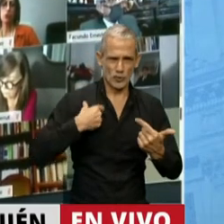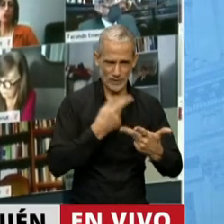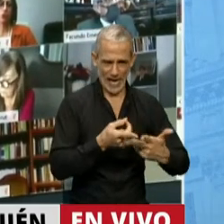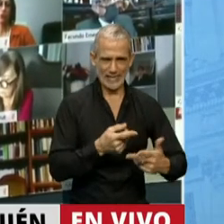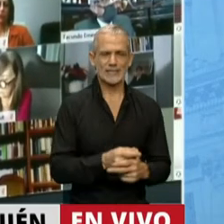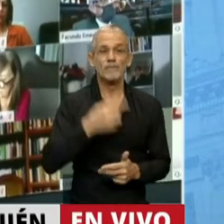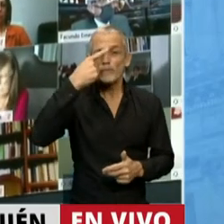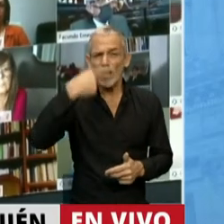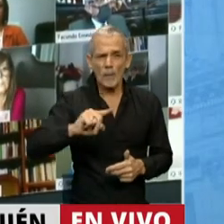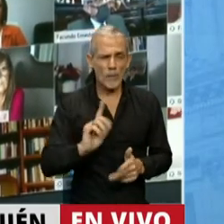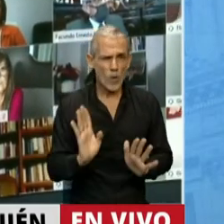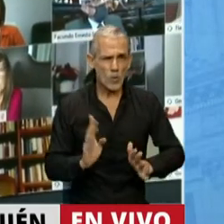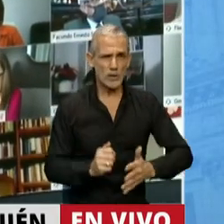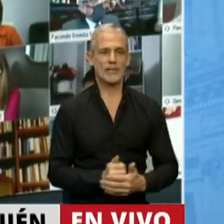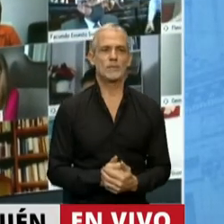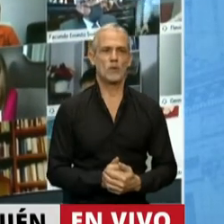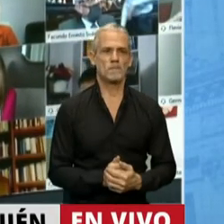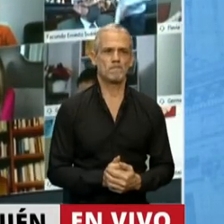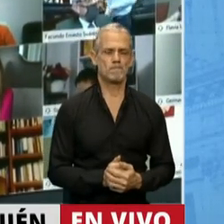Por último, señor presidente,